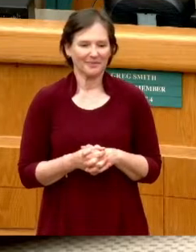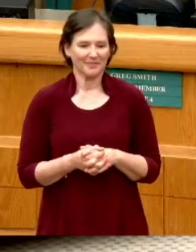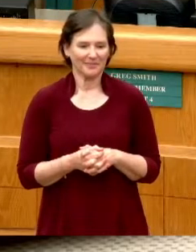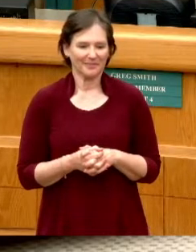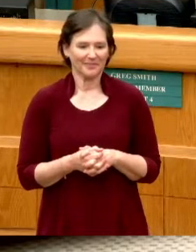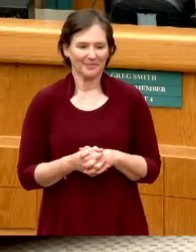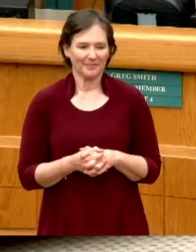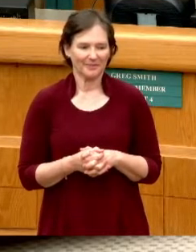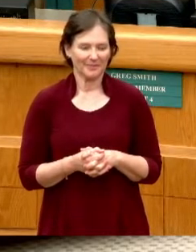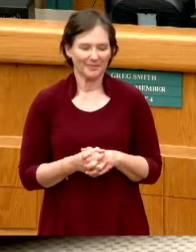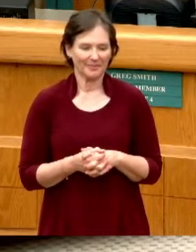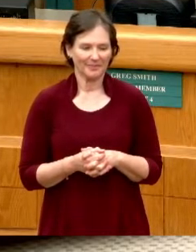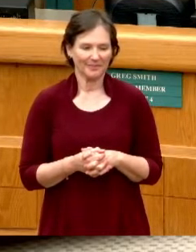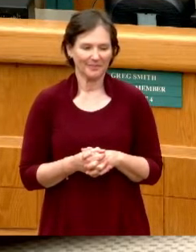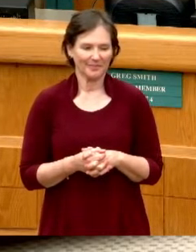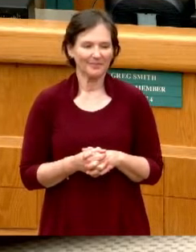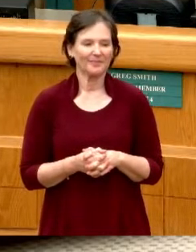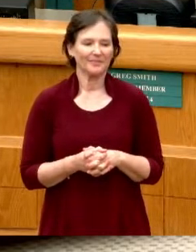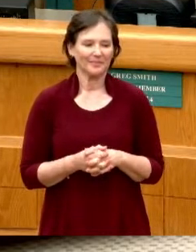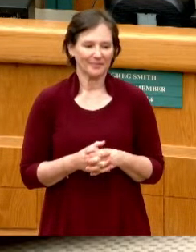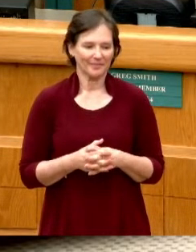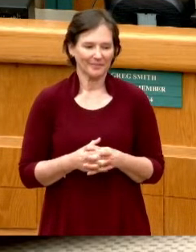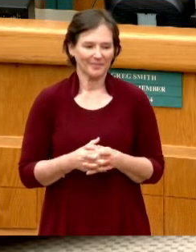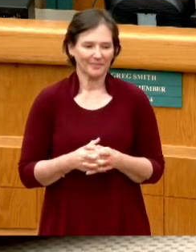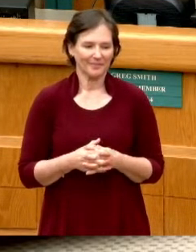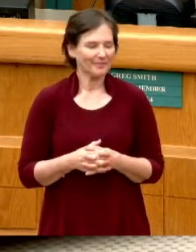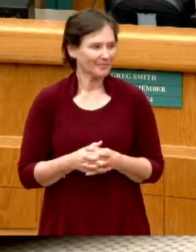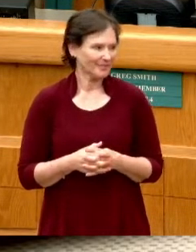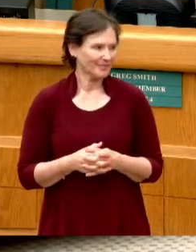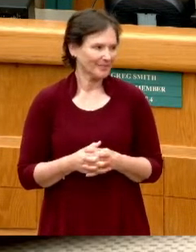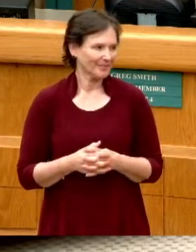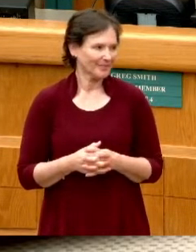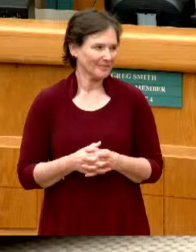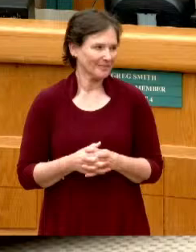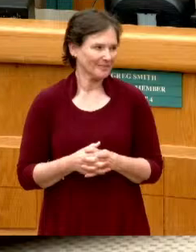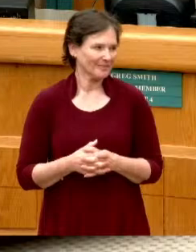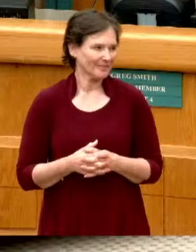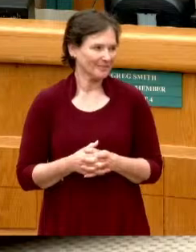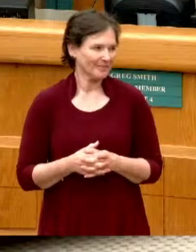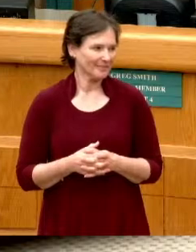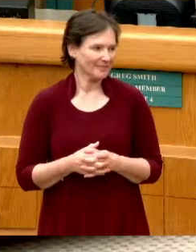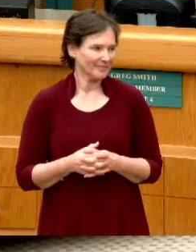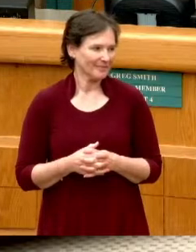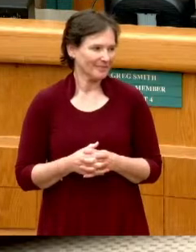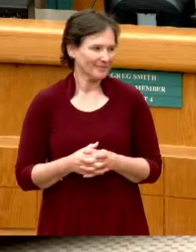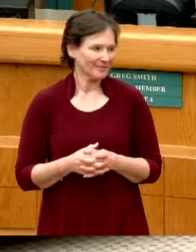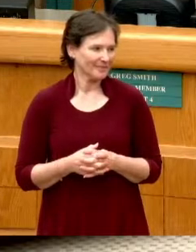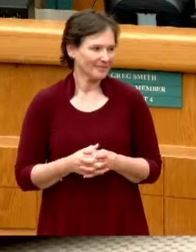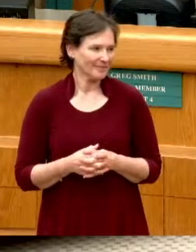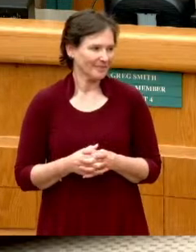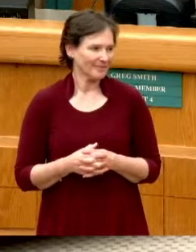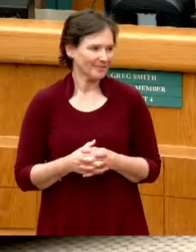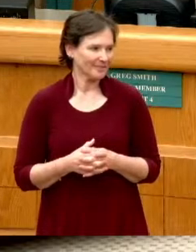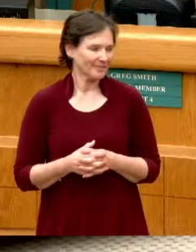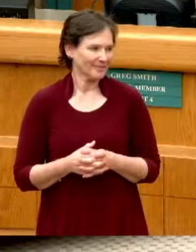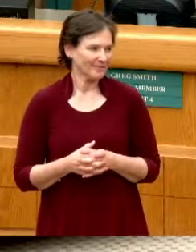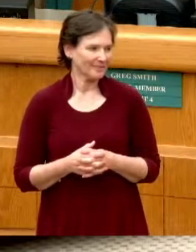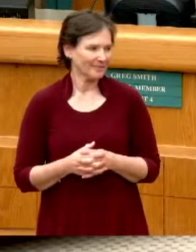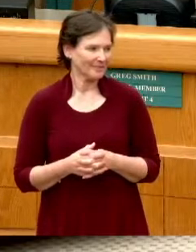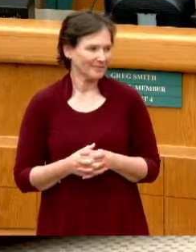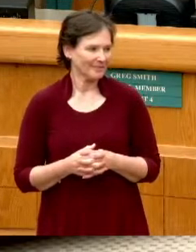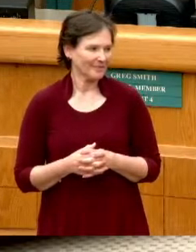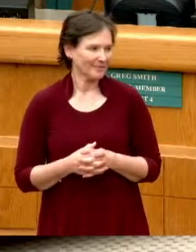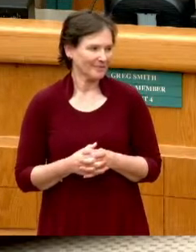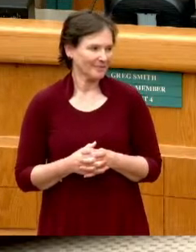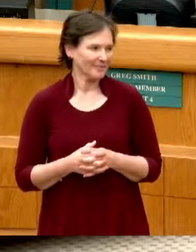pero han habido algunos retrasos para que las traigan a este condado. Recuerde obtener su segunda dosis un mes después de haber recibido